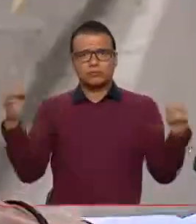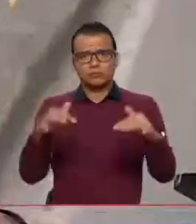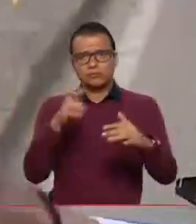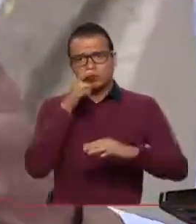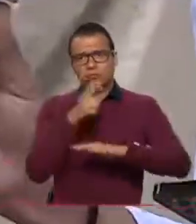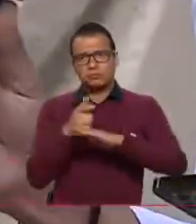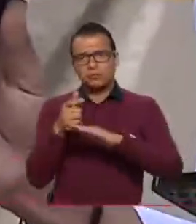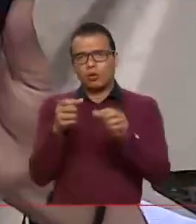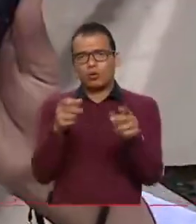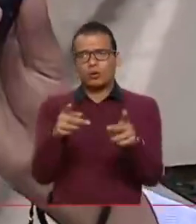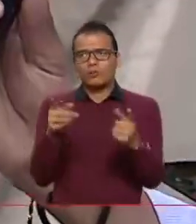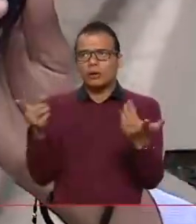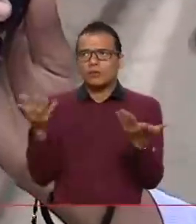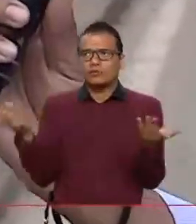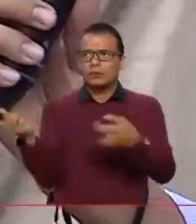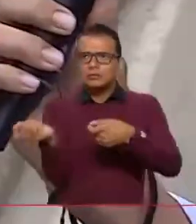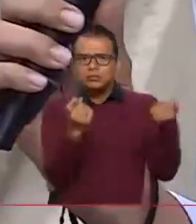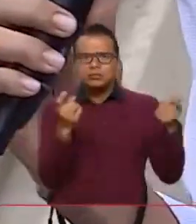favor.